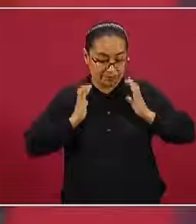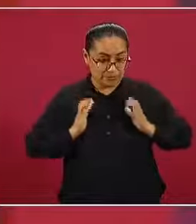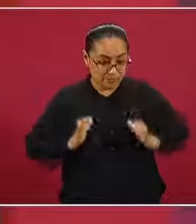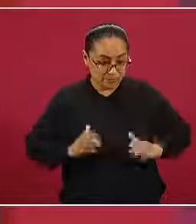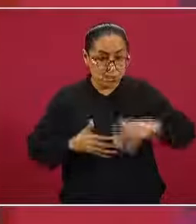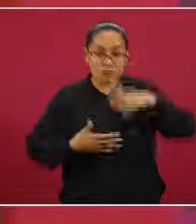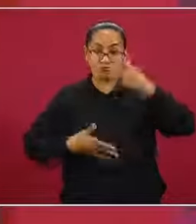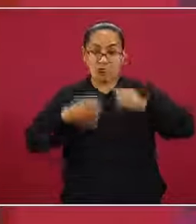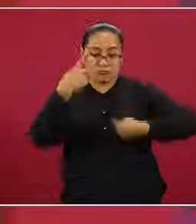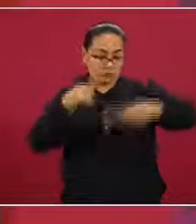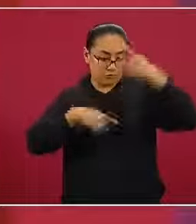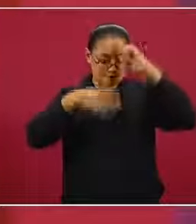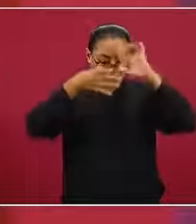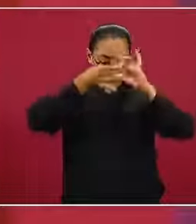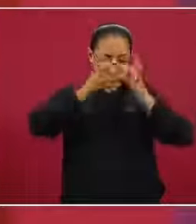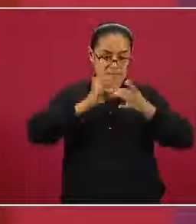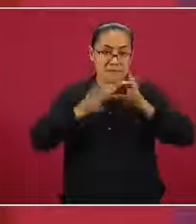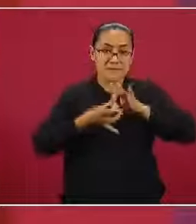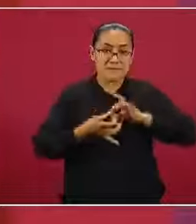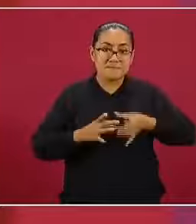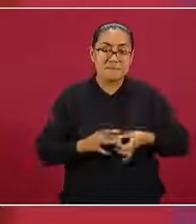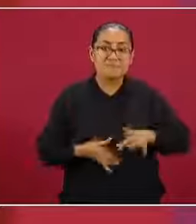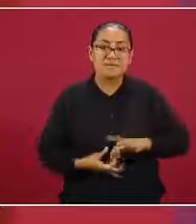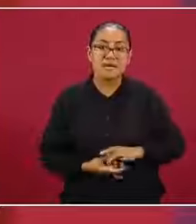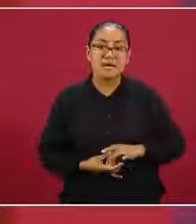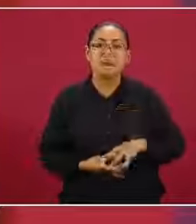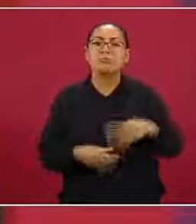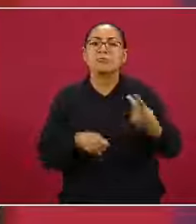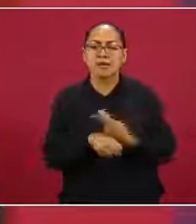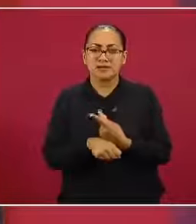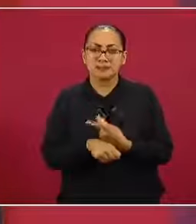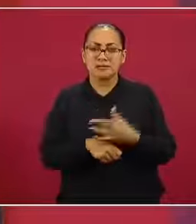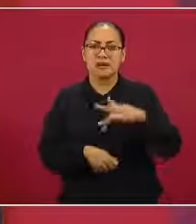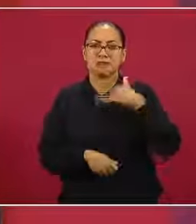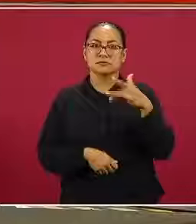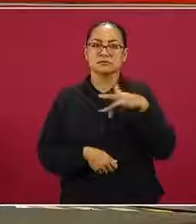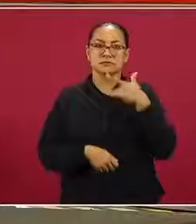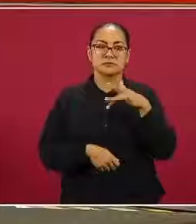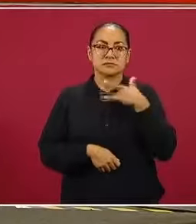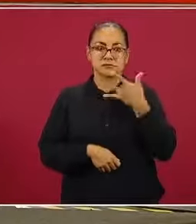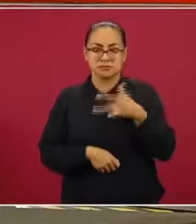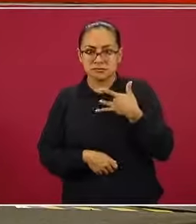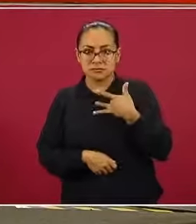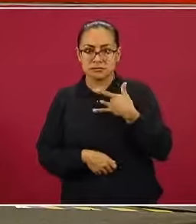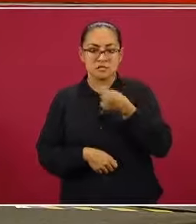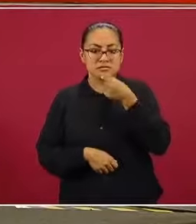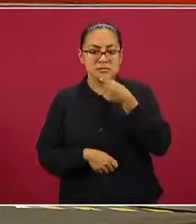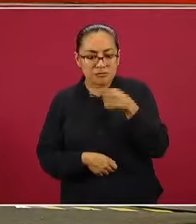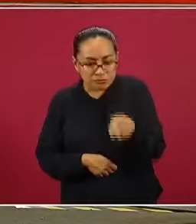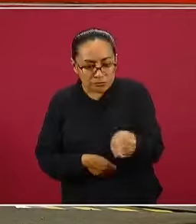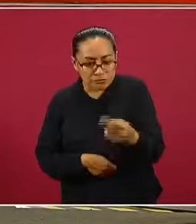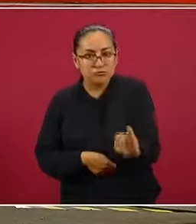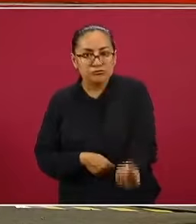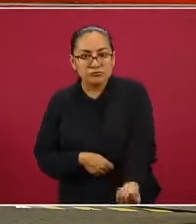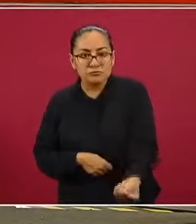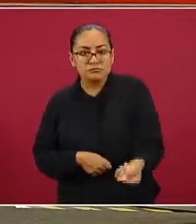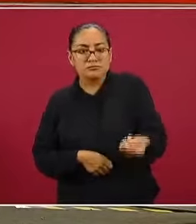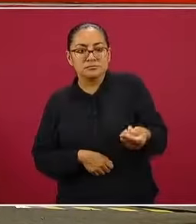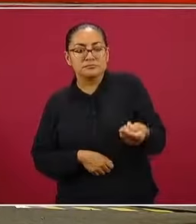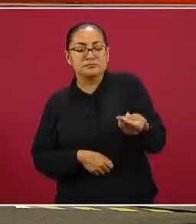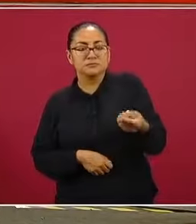y el sistema endocrino, que empiezan a predisponer o inducir la